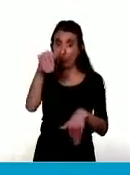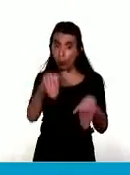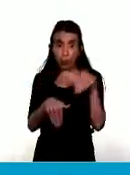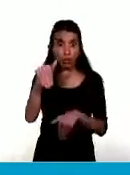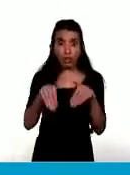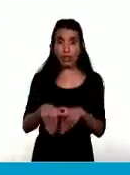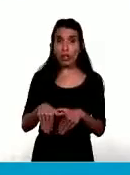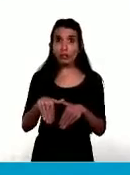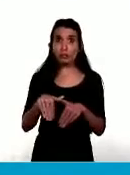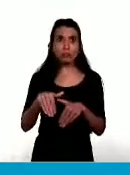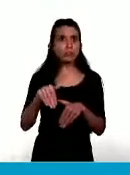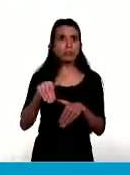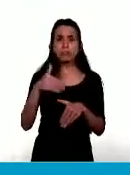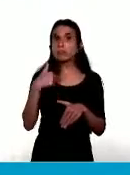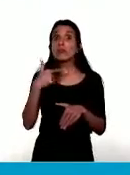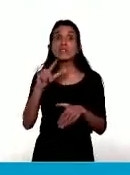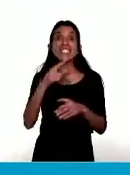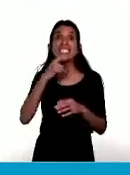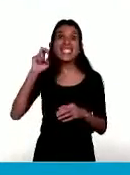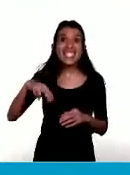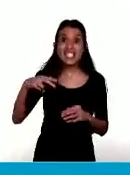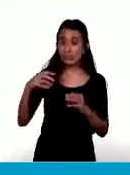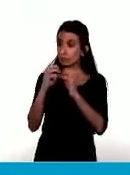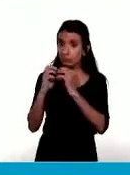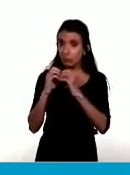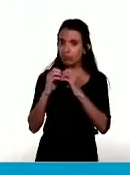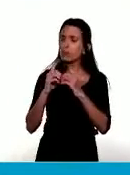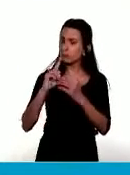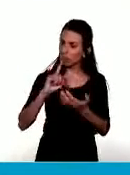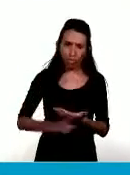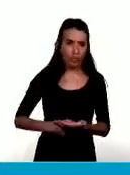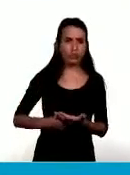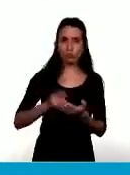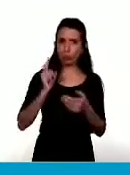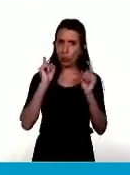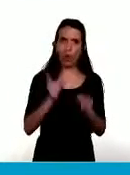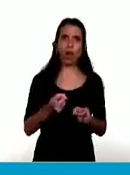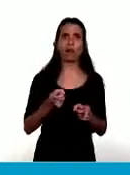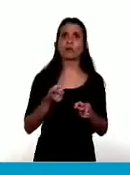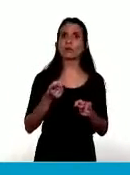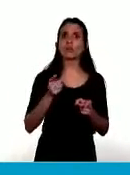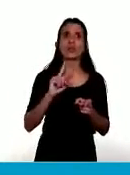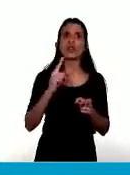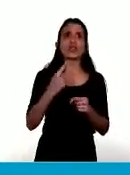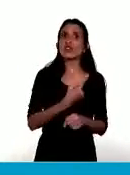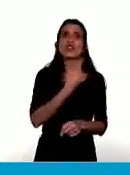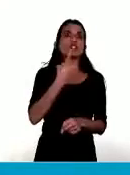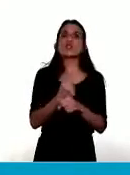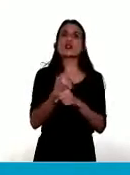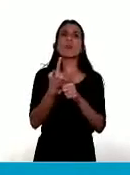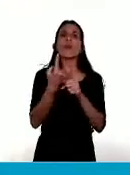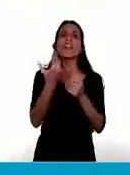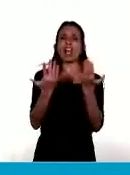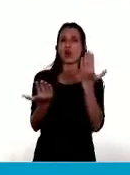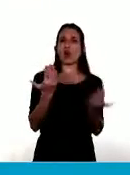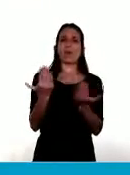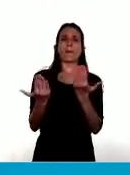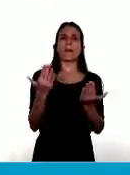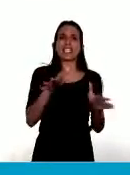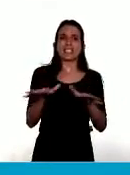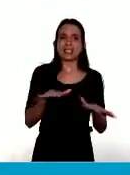siendo oposición, lo hicimos. Exigimos la misma conducta. Pero no es comparable con aquella situación, por dos